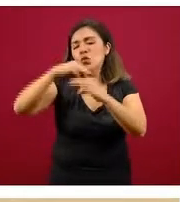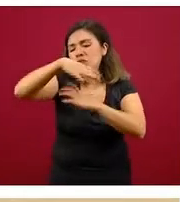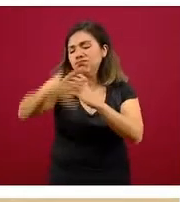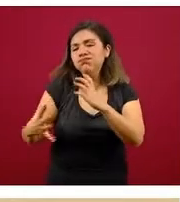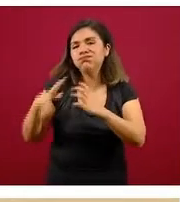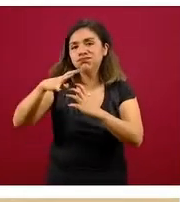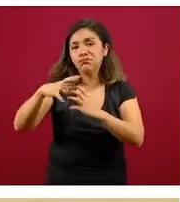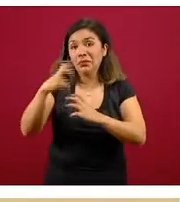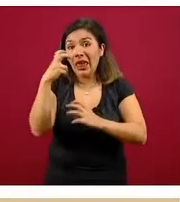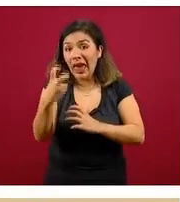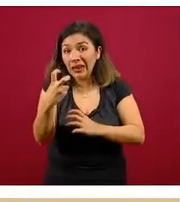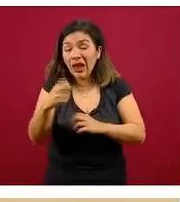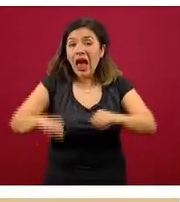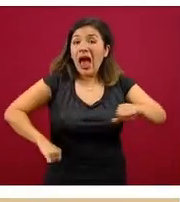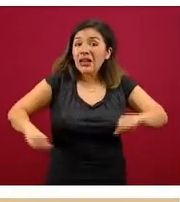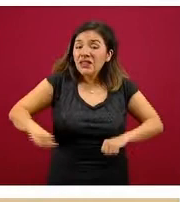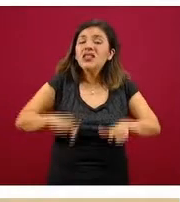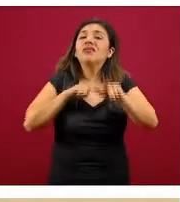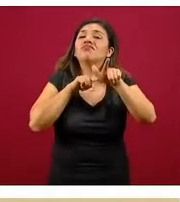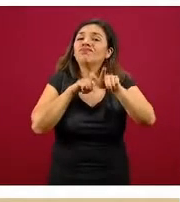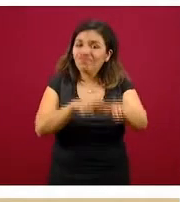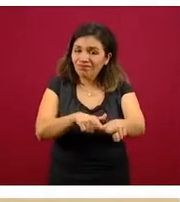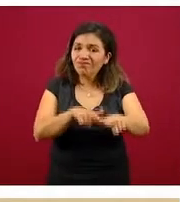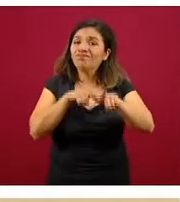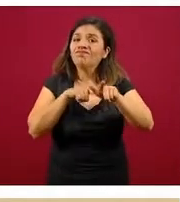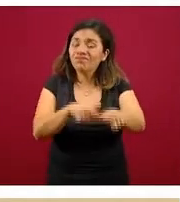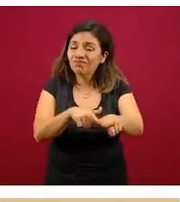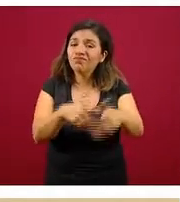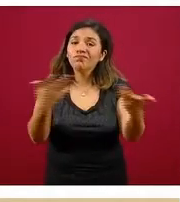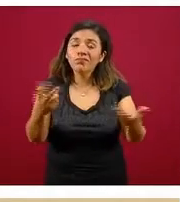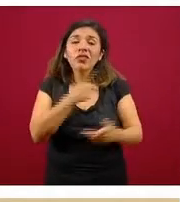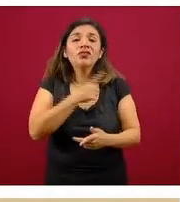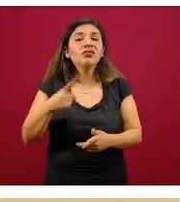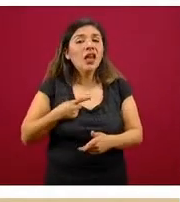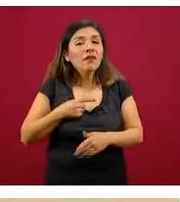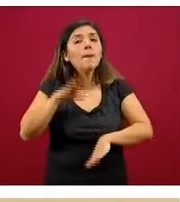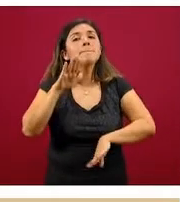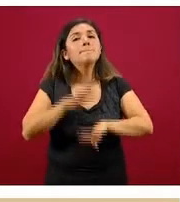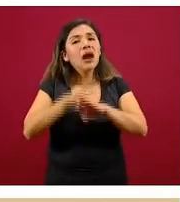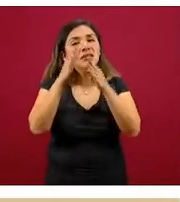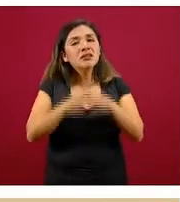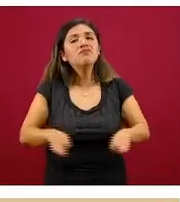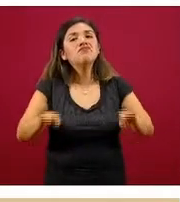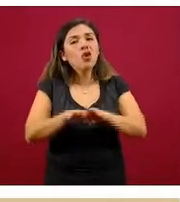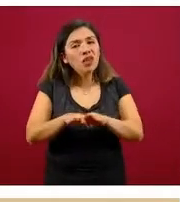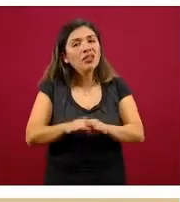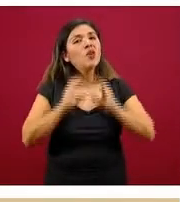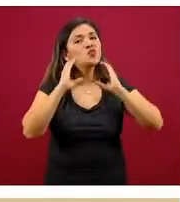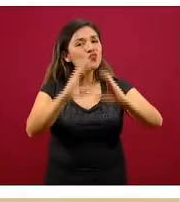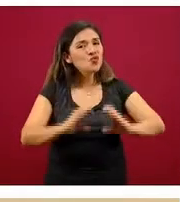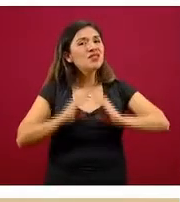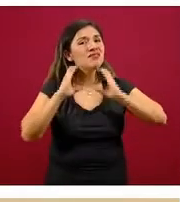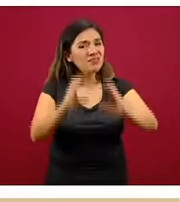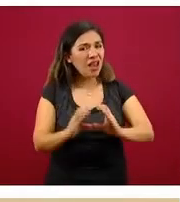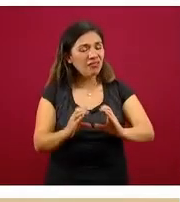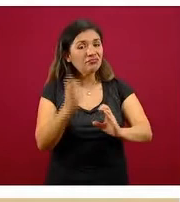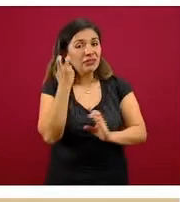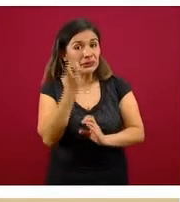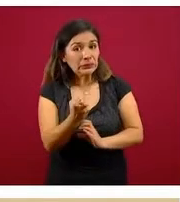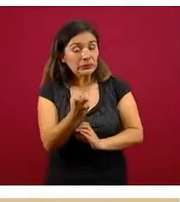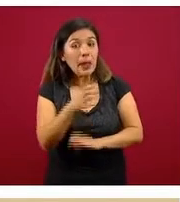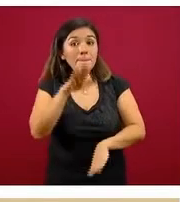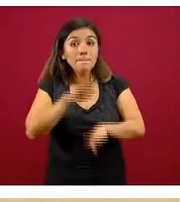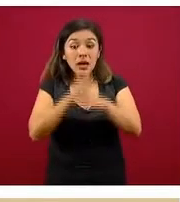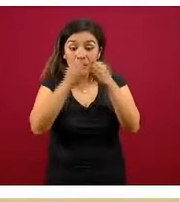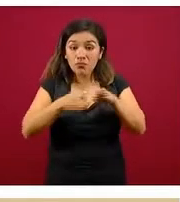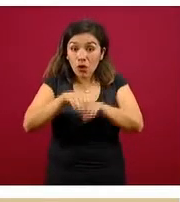otras regiones. Entonces la actividad continúa, por lo tanto hay que siempre mantener aún la guardia, sobre todo